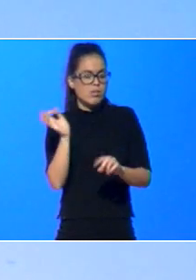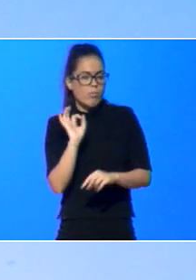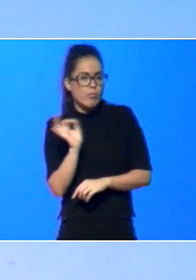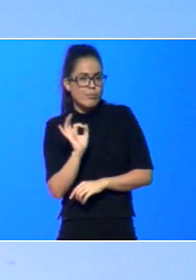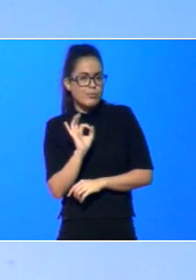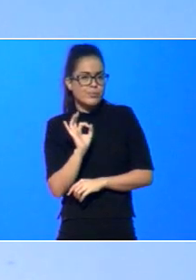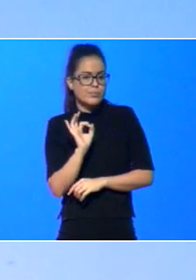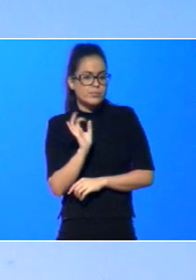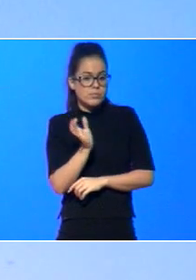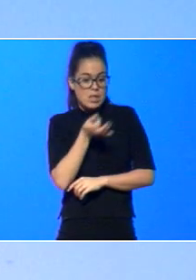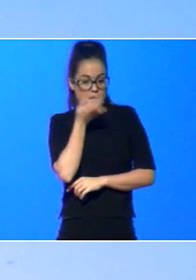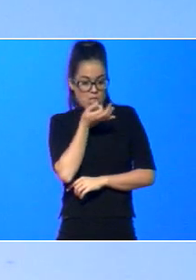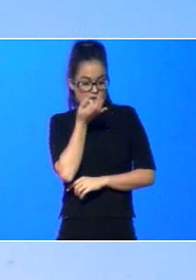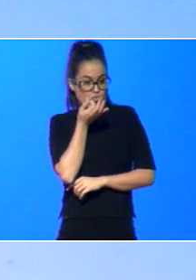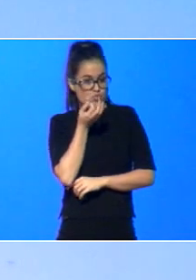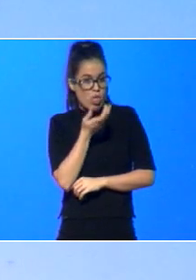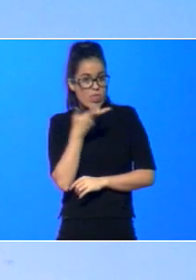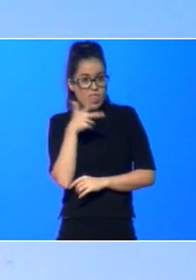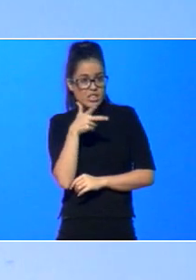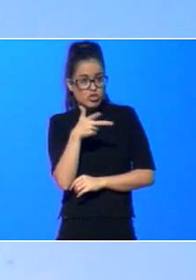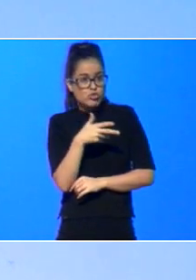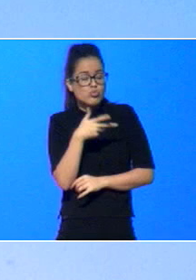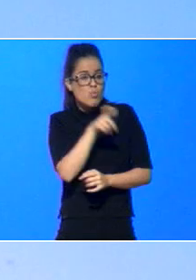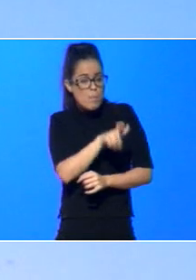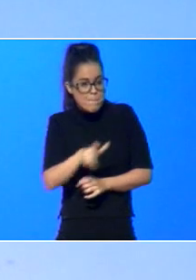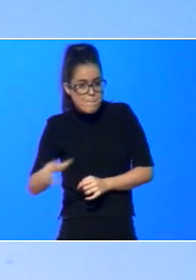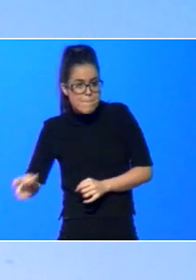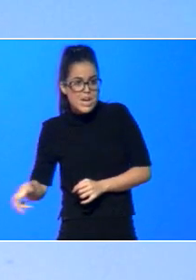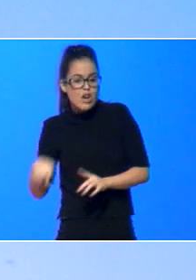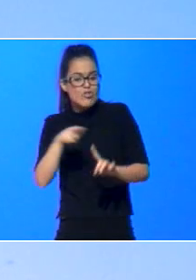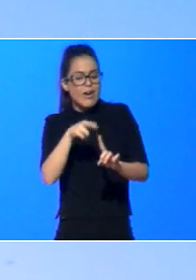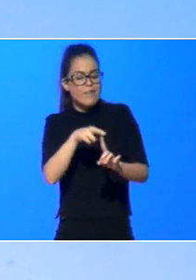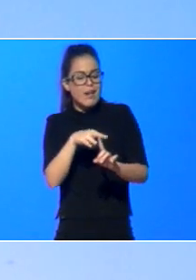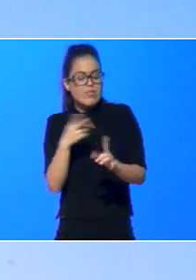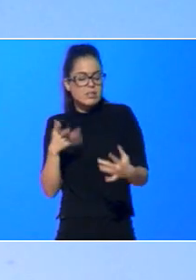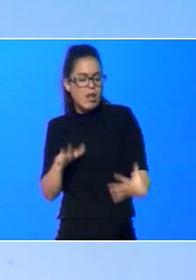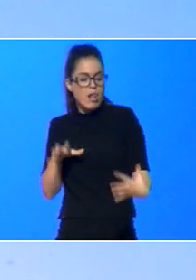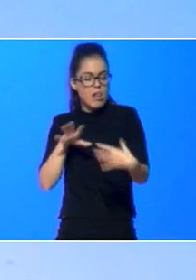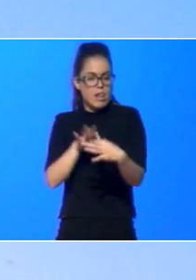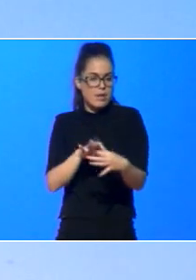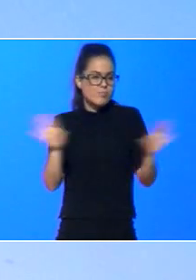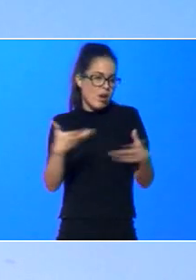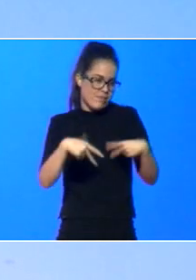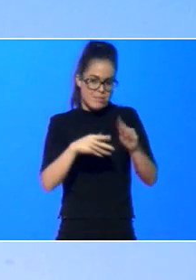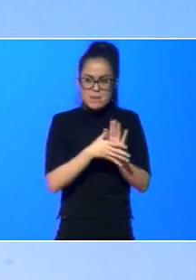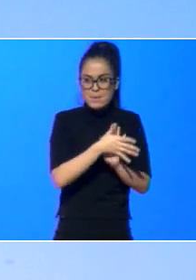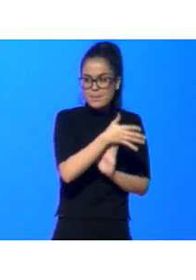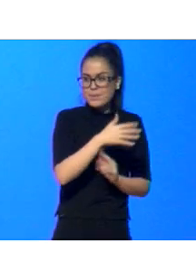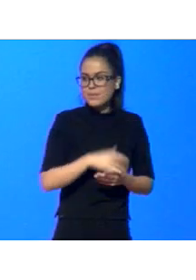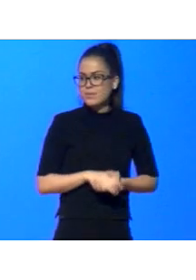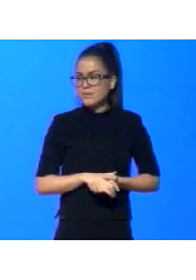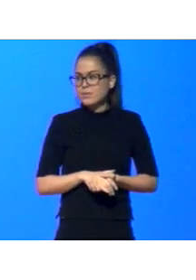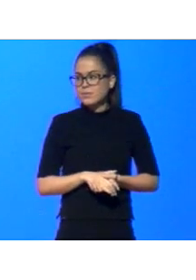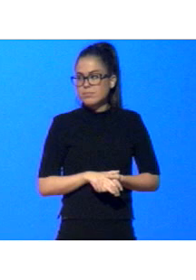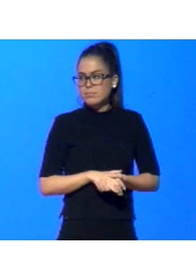se apoya el discurso de los de los Derechos Humanos Bueno y qué y termino voy terminando aunque ya les